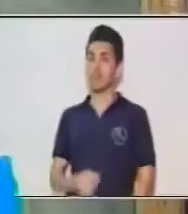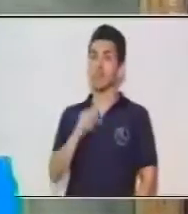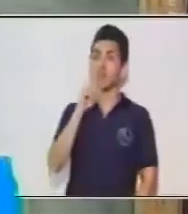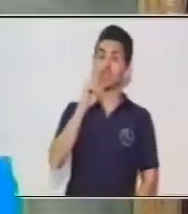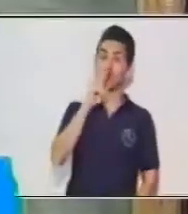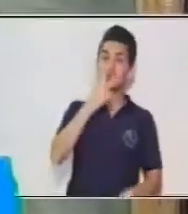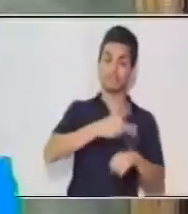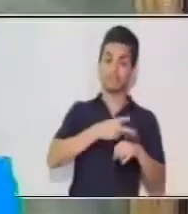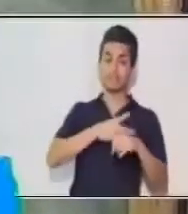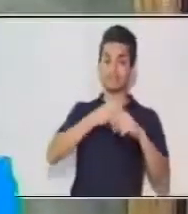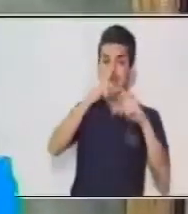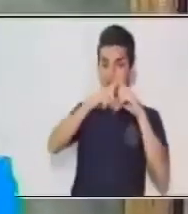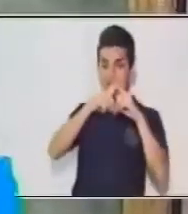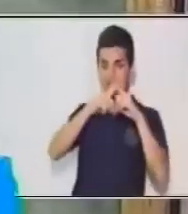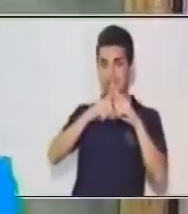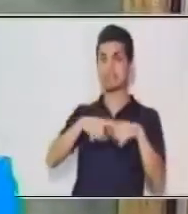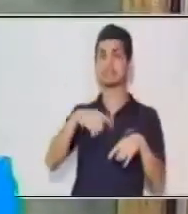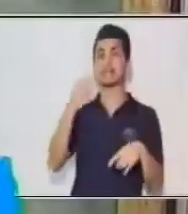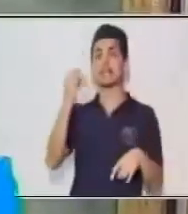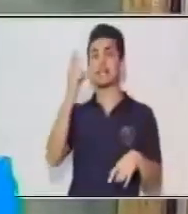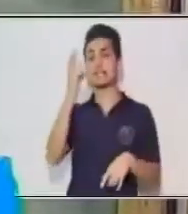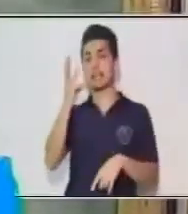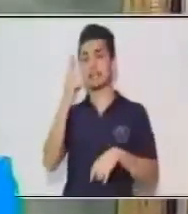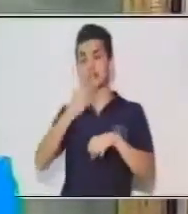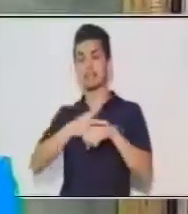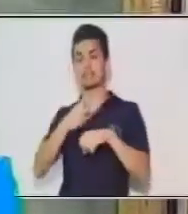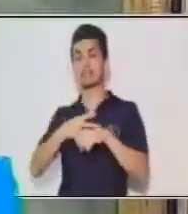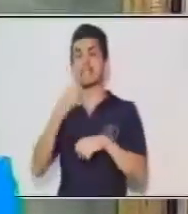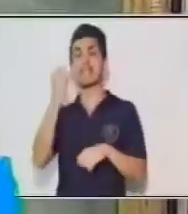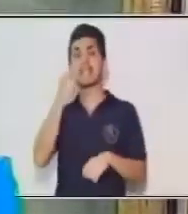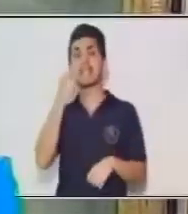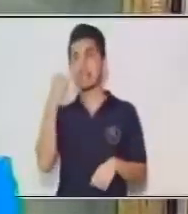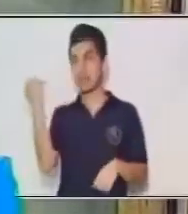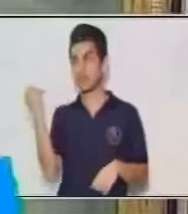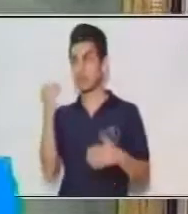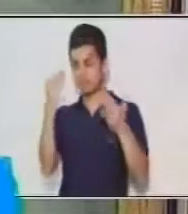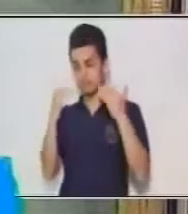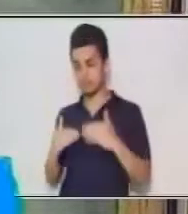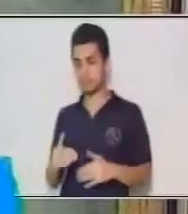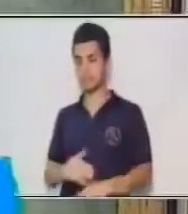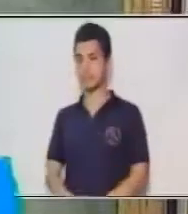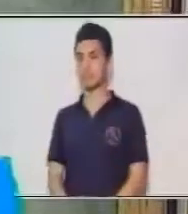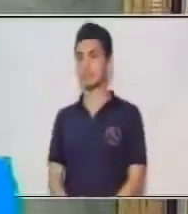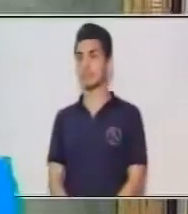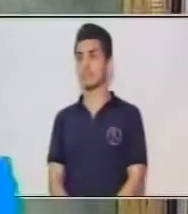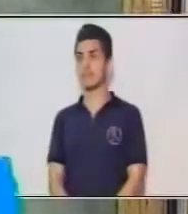más 3 palitos. Ahora vamos a ver el número